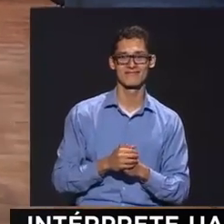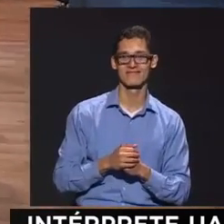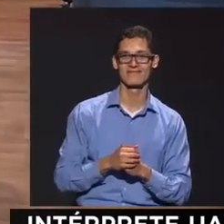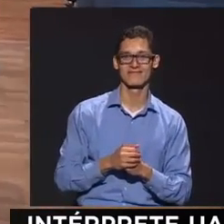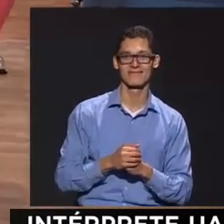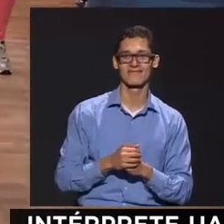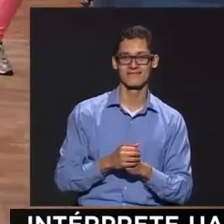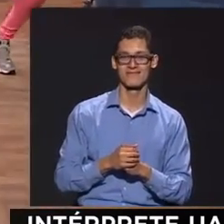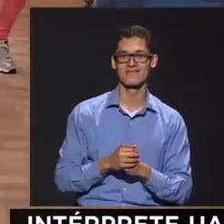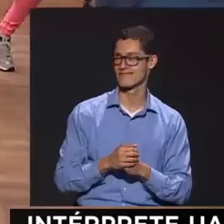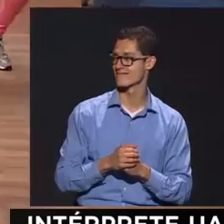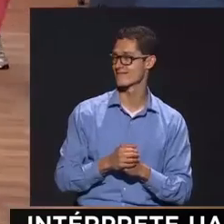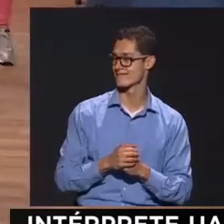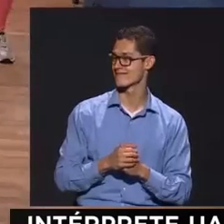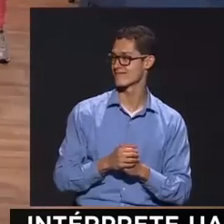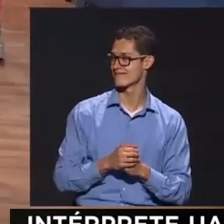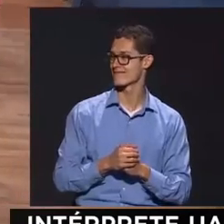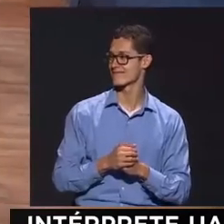pero bien